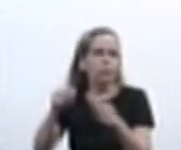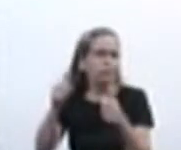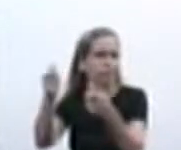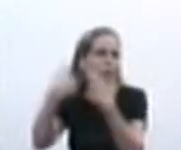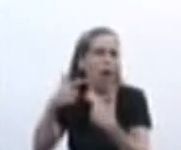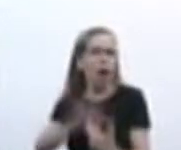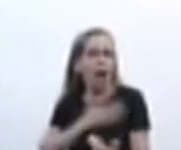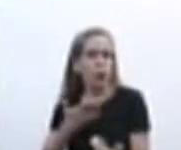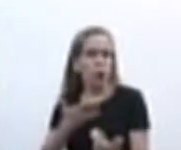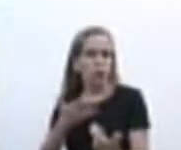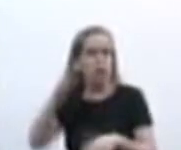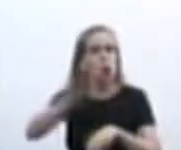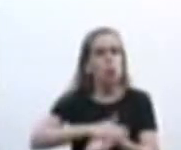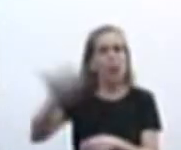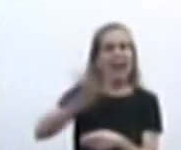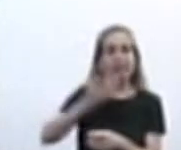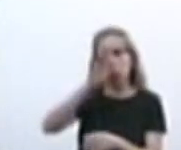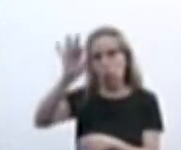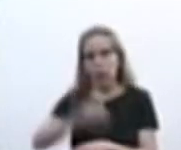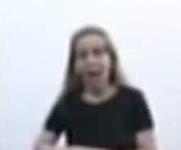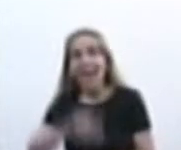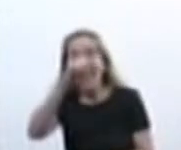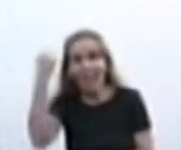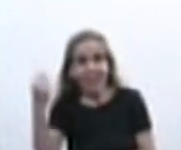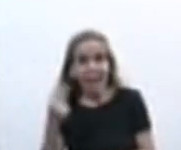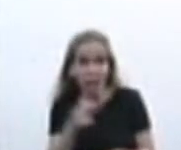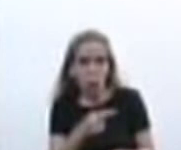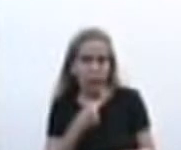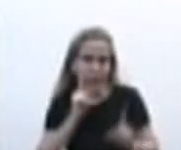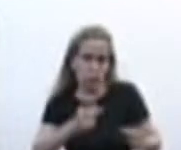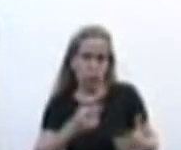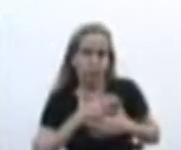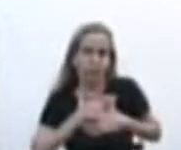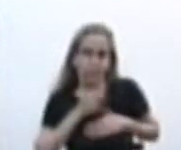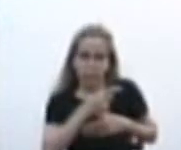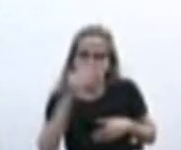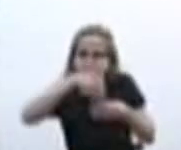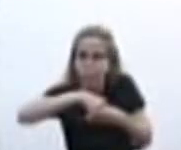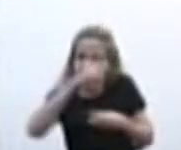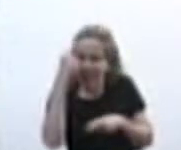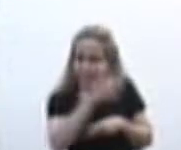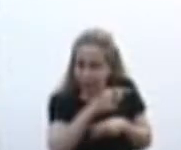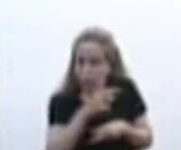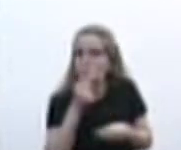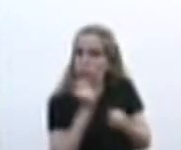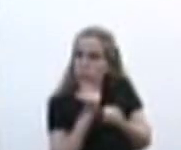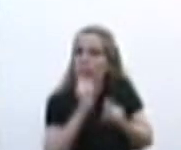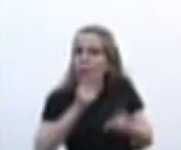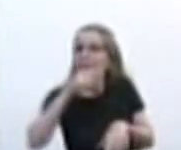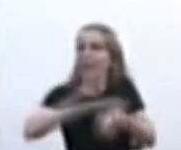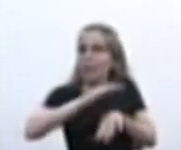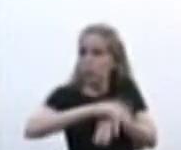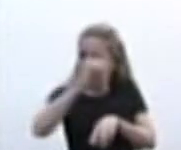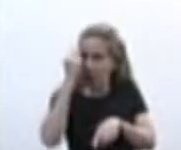compasión, nunca de culpa y castigo. El Estado que quiero, del que formo parte y del que soy